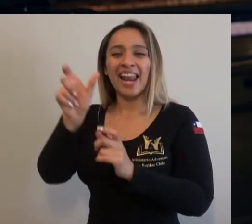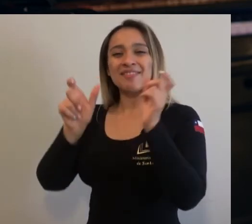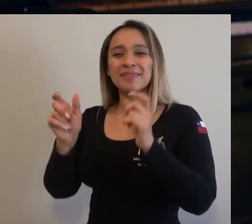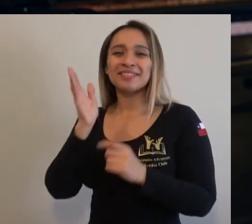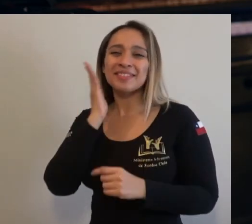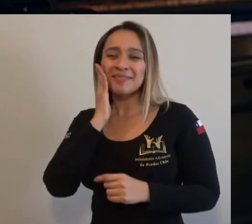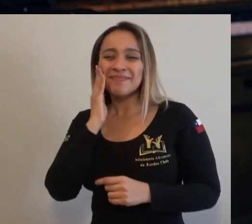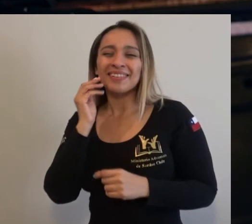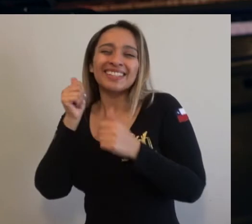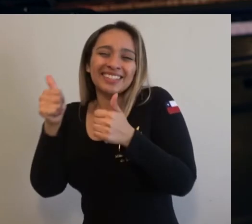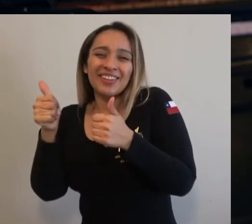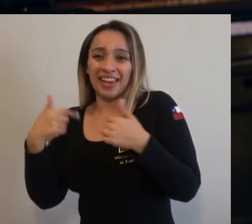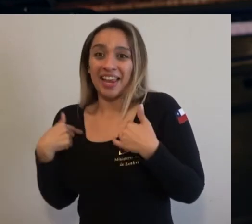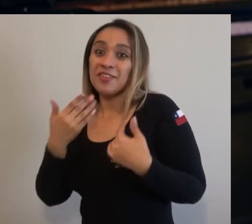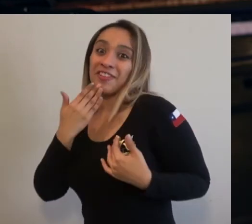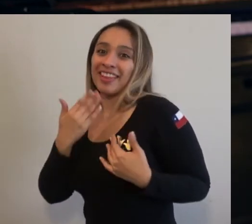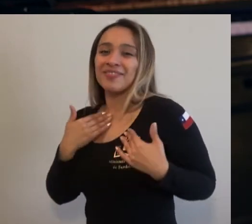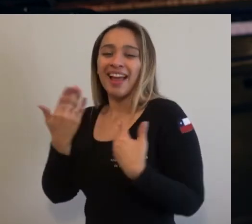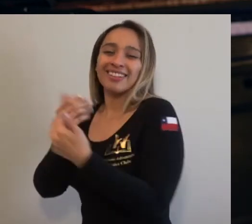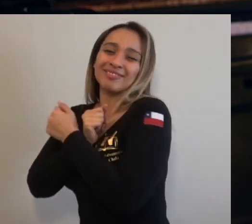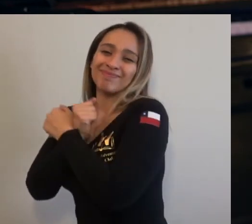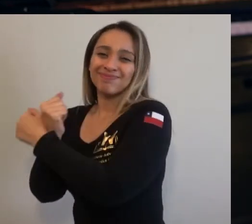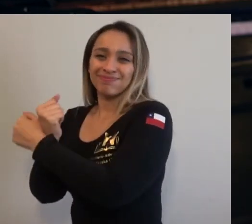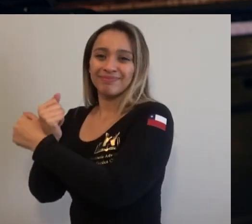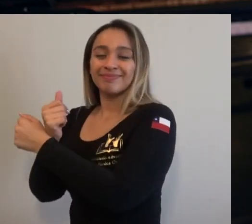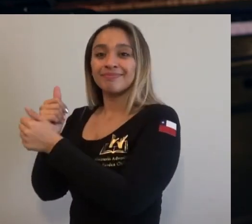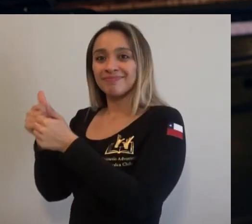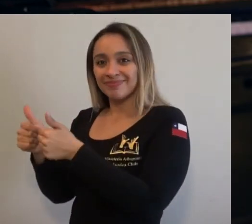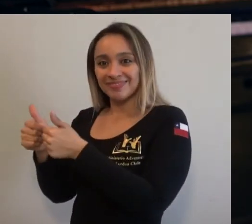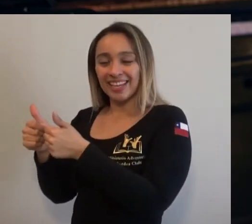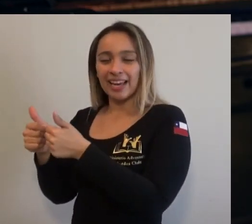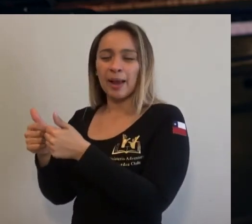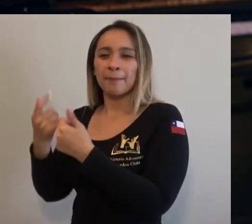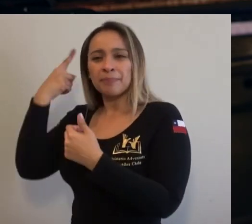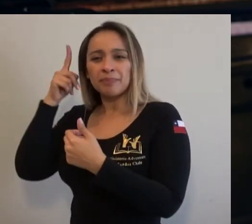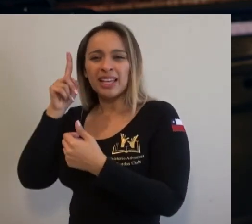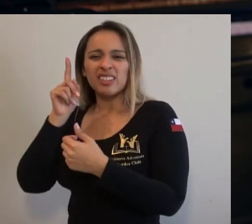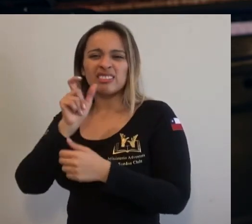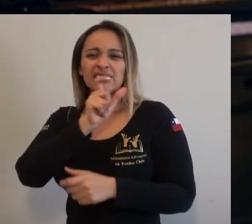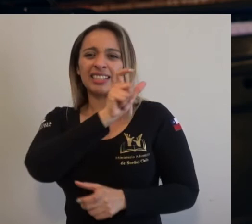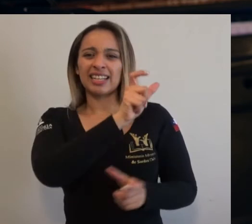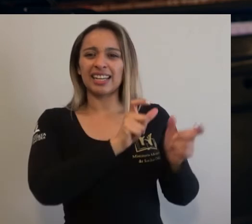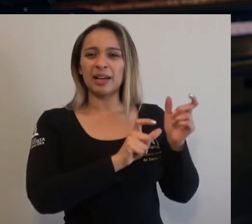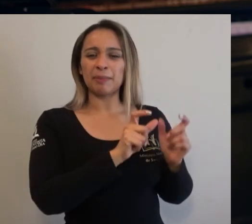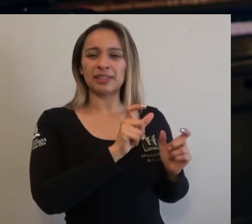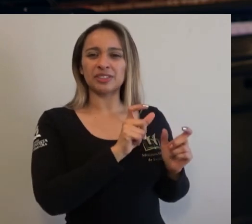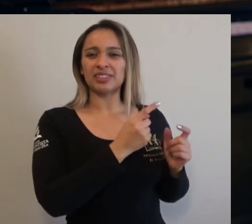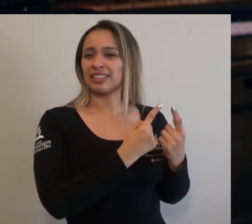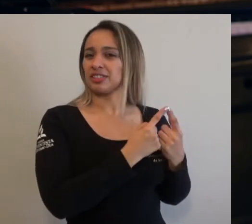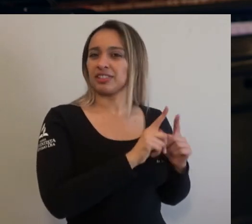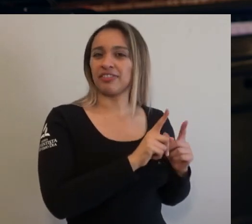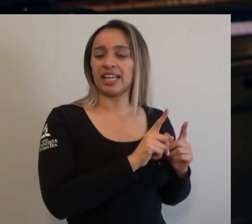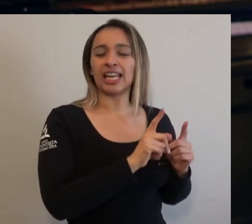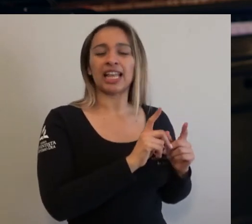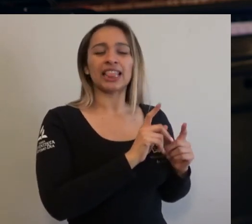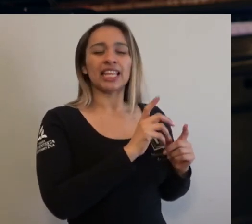las personas que no son iguales a ti, tienen algún tipo de diferencia de quizás